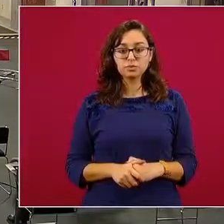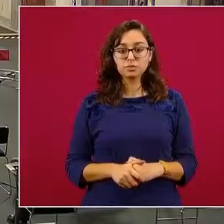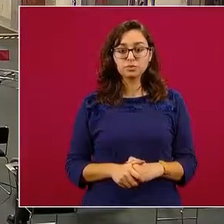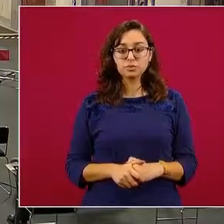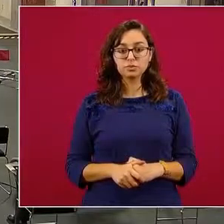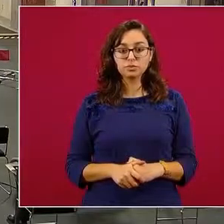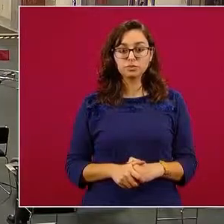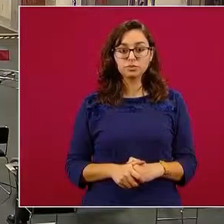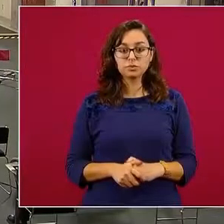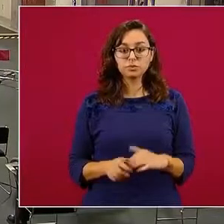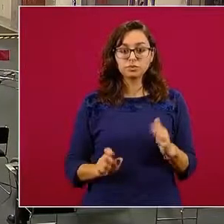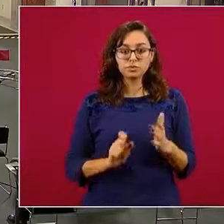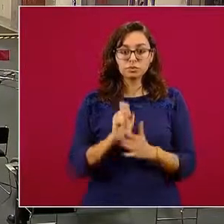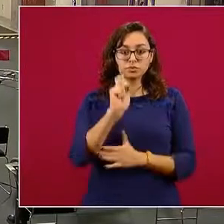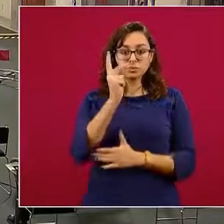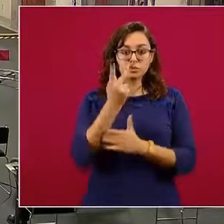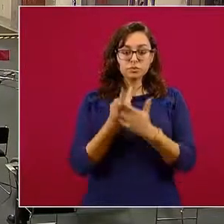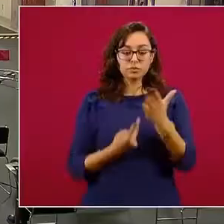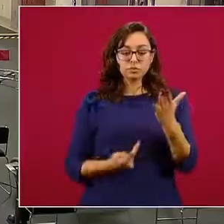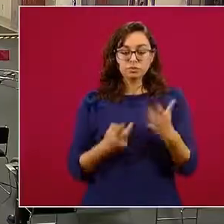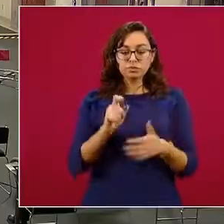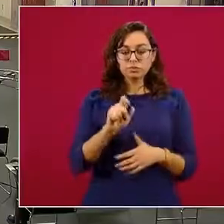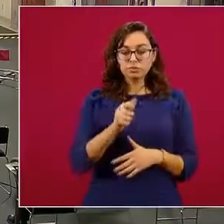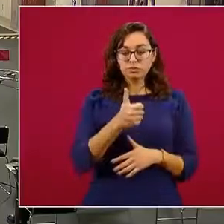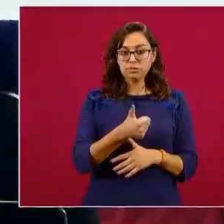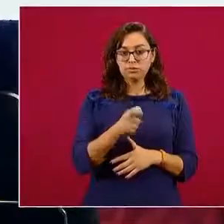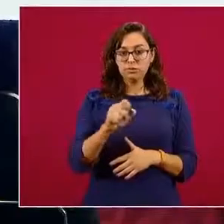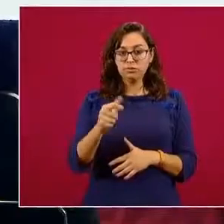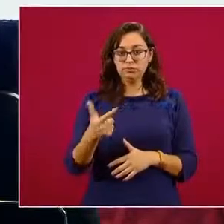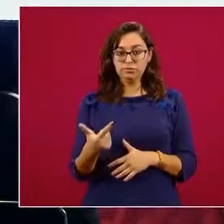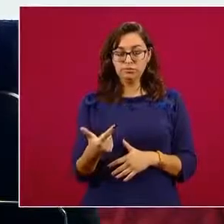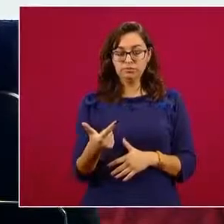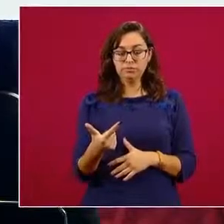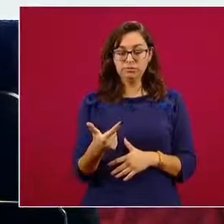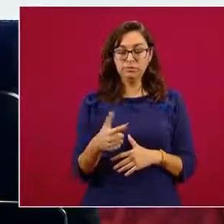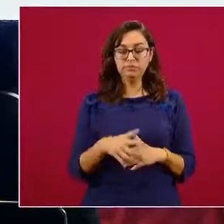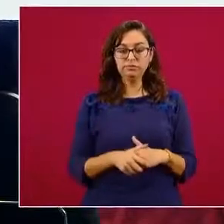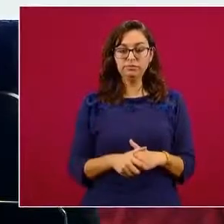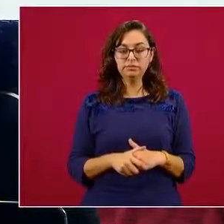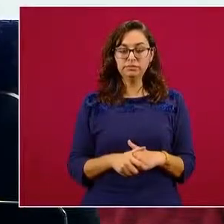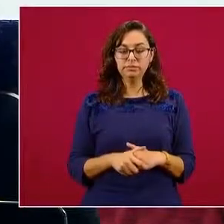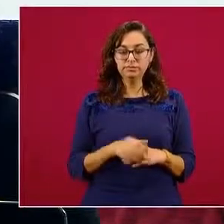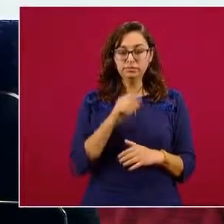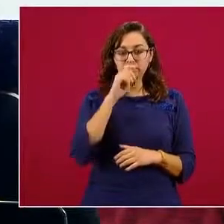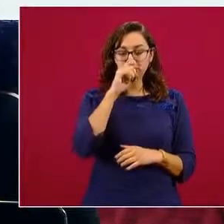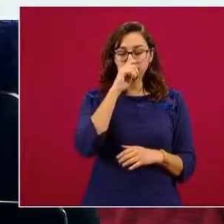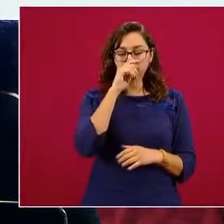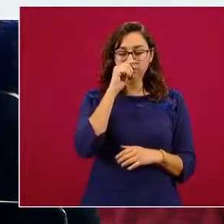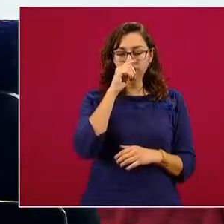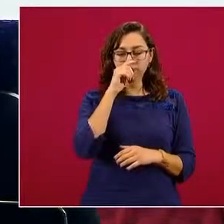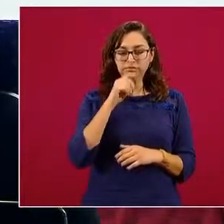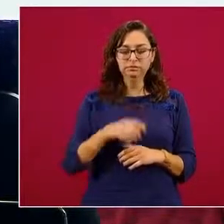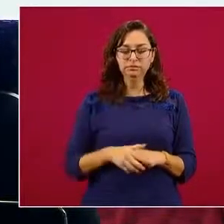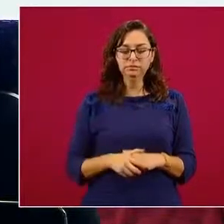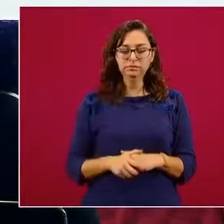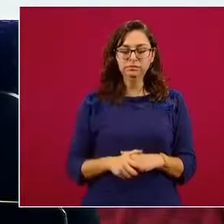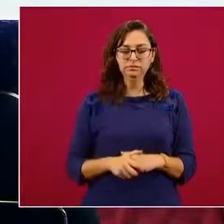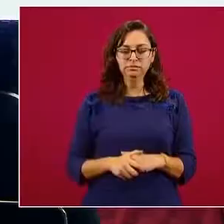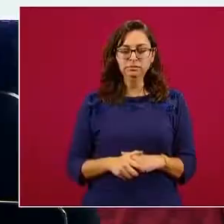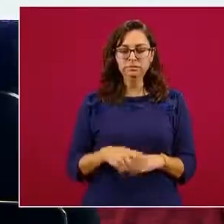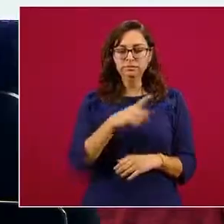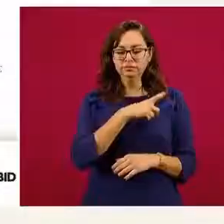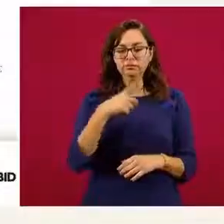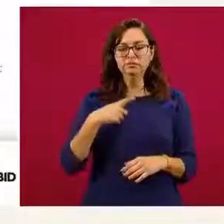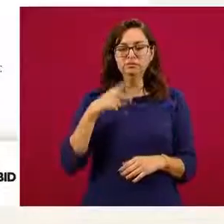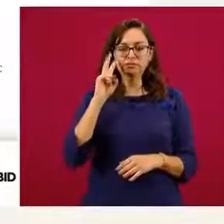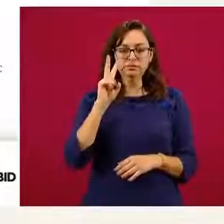Este es el programa del 26 y el 27. Ahí nada más retomo lo que